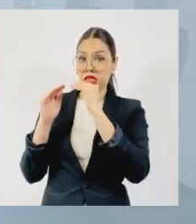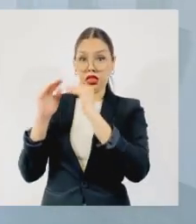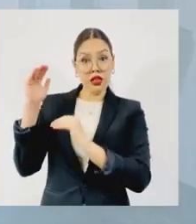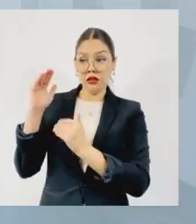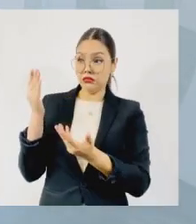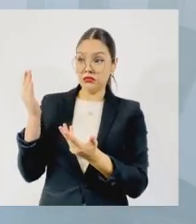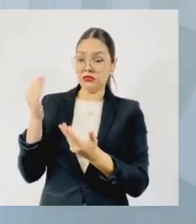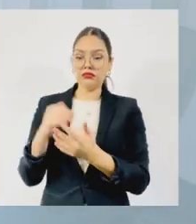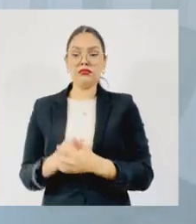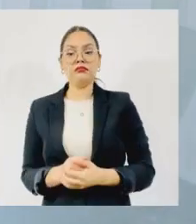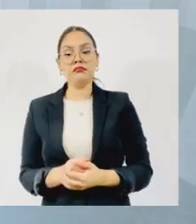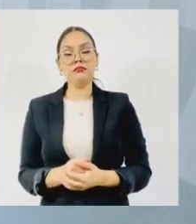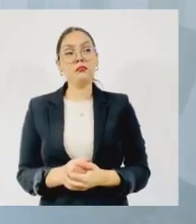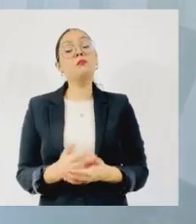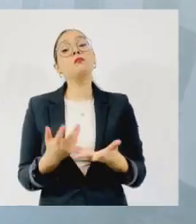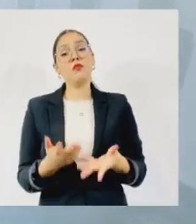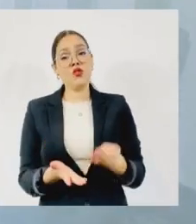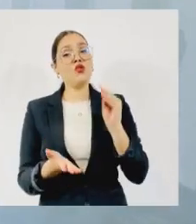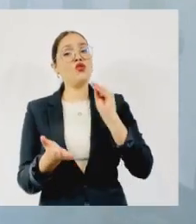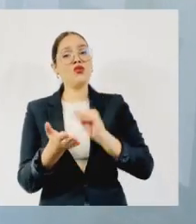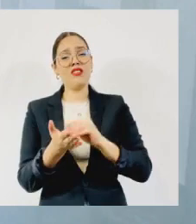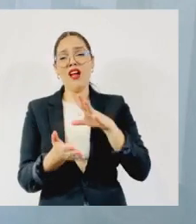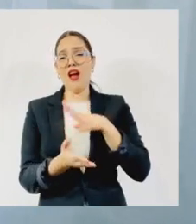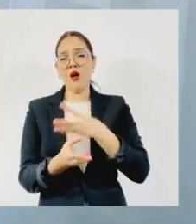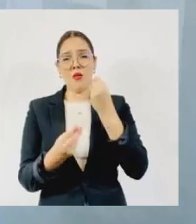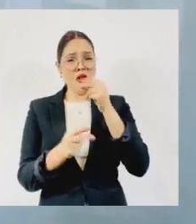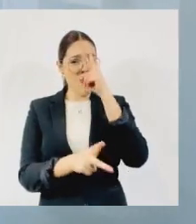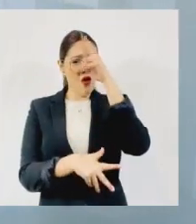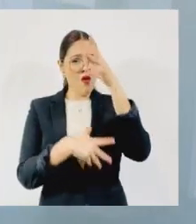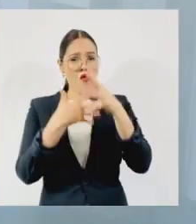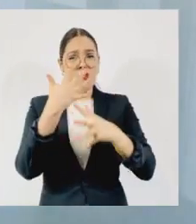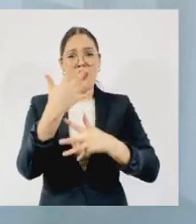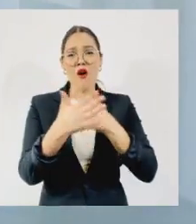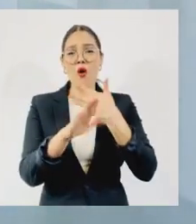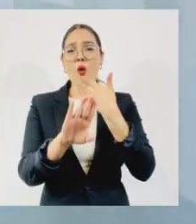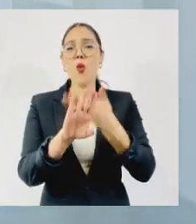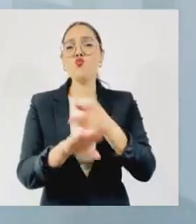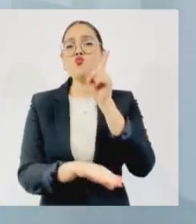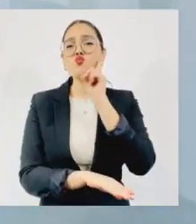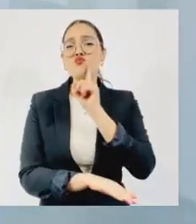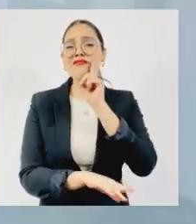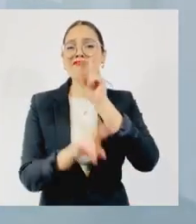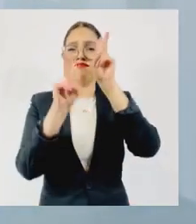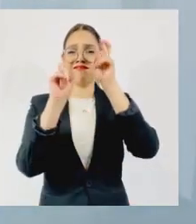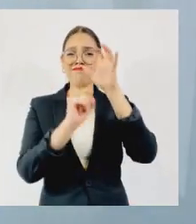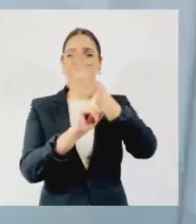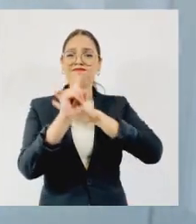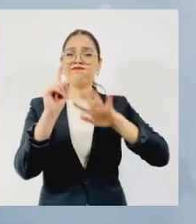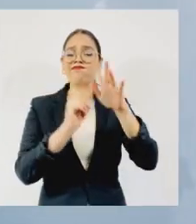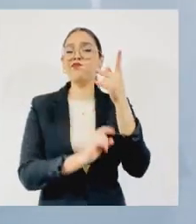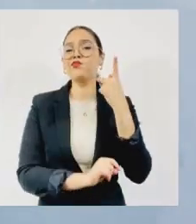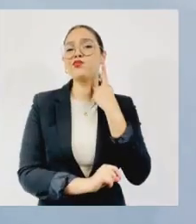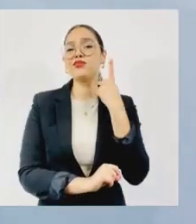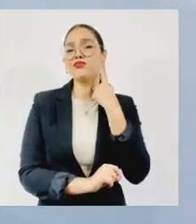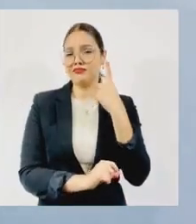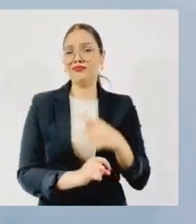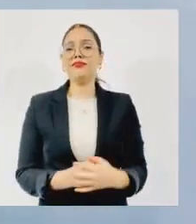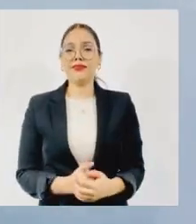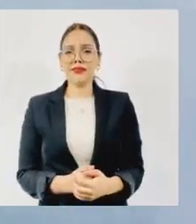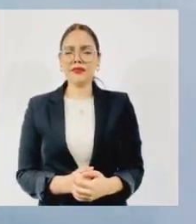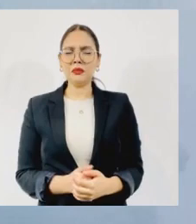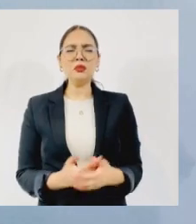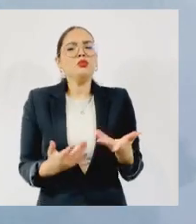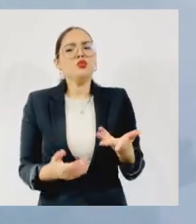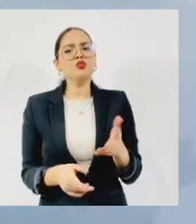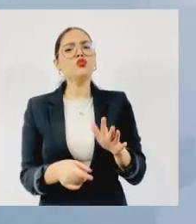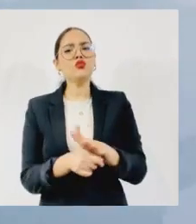Bueno, se ejerce mucha violencia política en contra de las mujeres. Y te voy a decir por qué. Porque